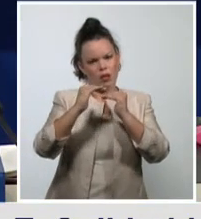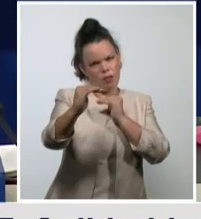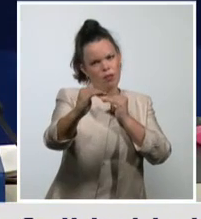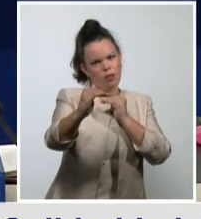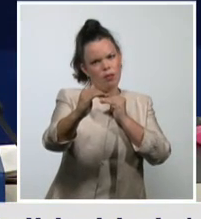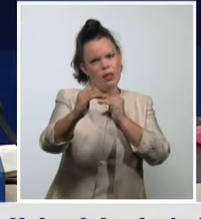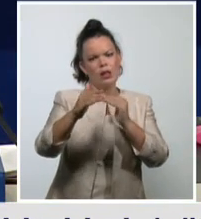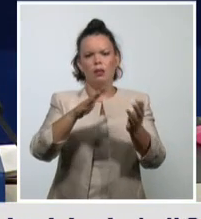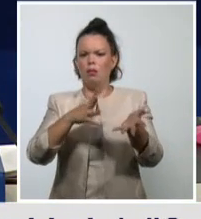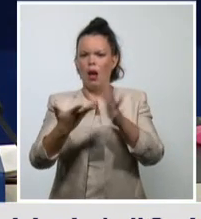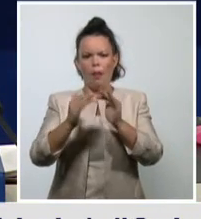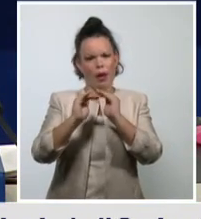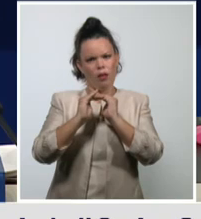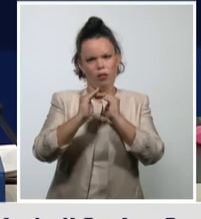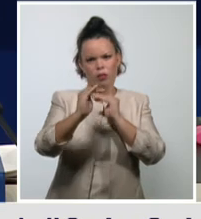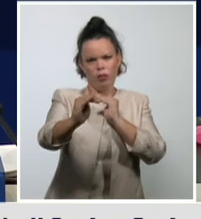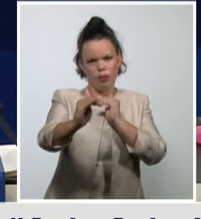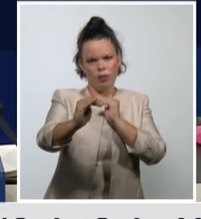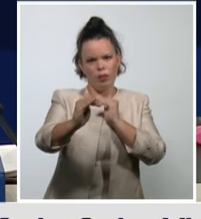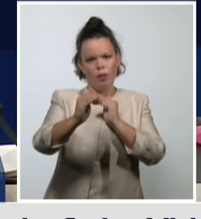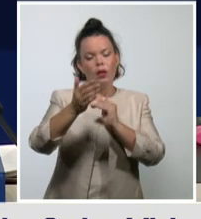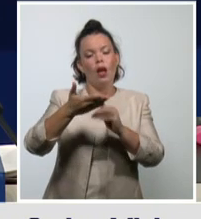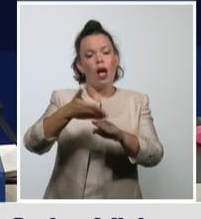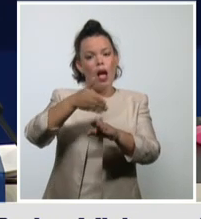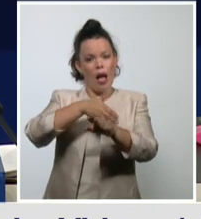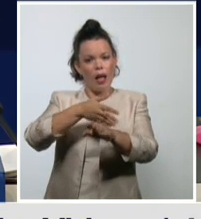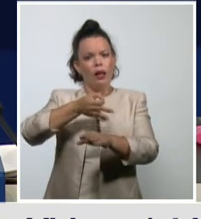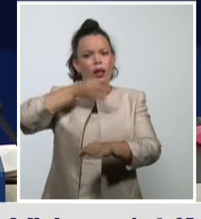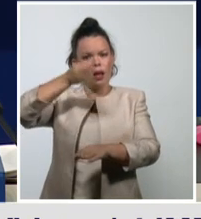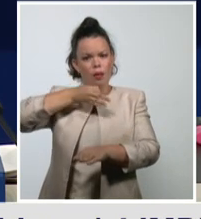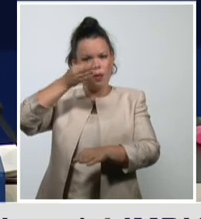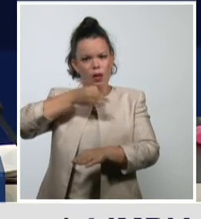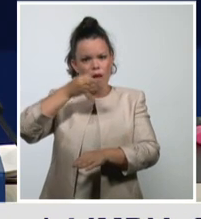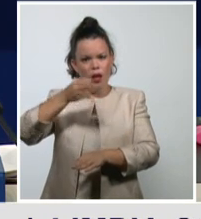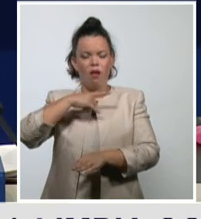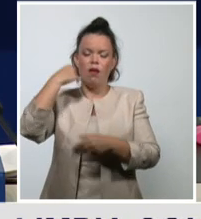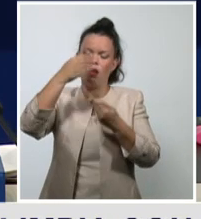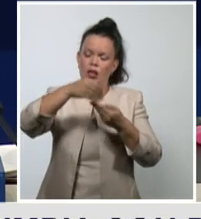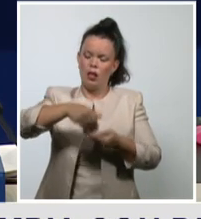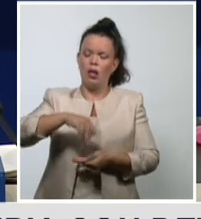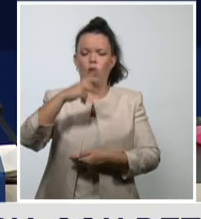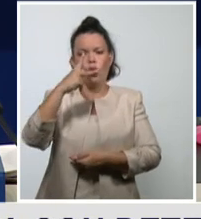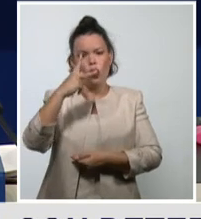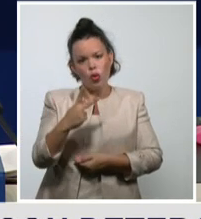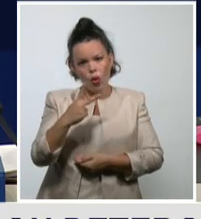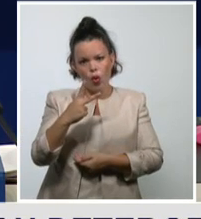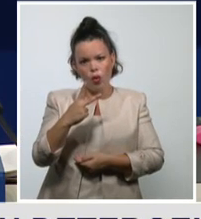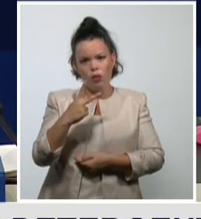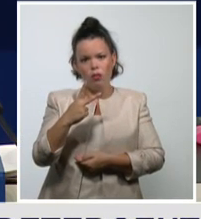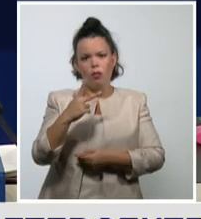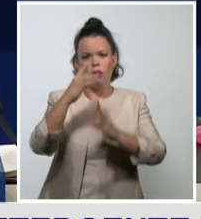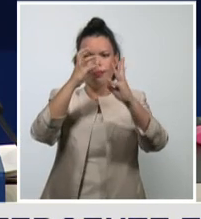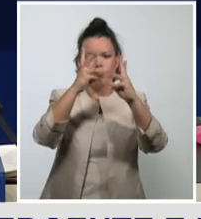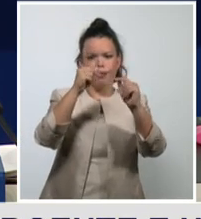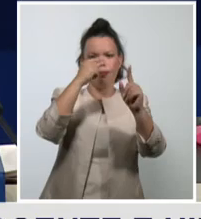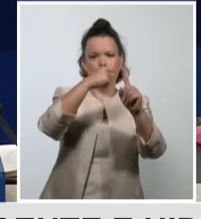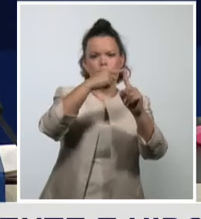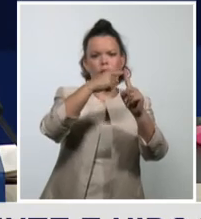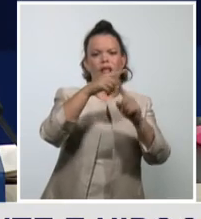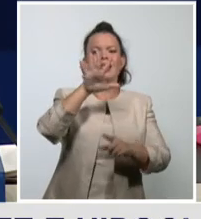dije anteriormente, con los 2 fallecidos que lamentamos en el día de hoy, ya suman un total de 56